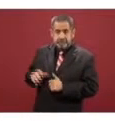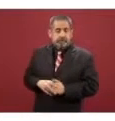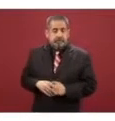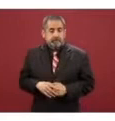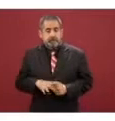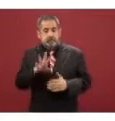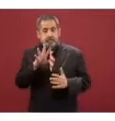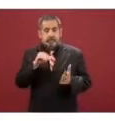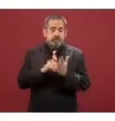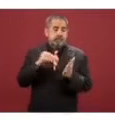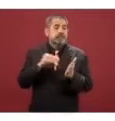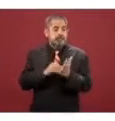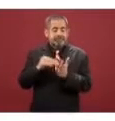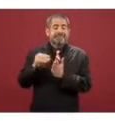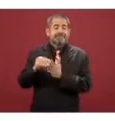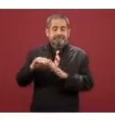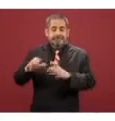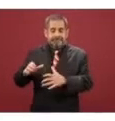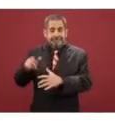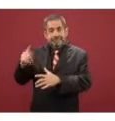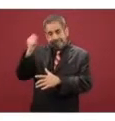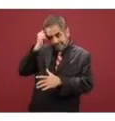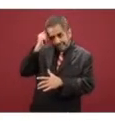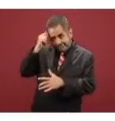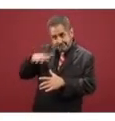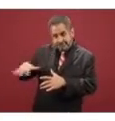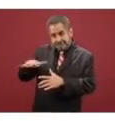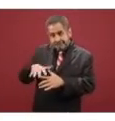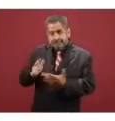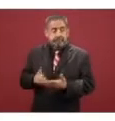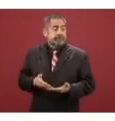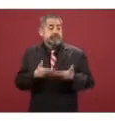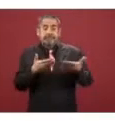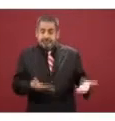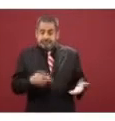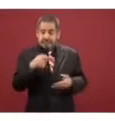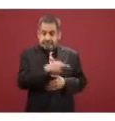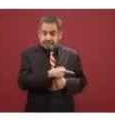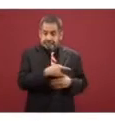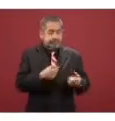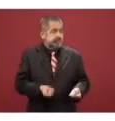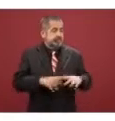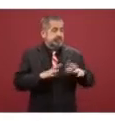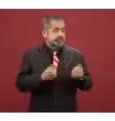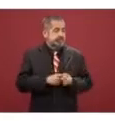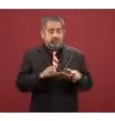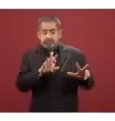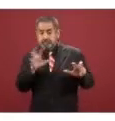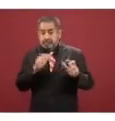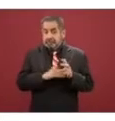4,000 millones en el aeropuerto anterior y en el actual aeropuerto, de una partida de 800